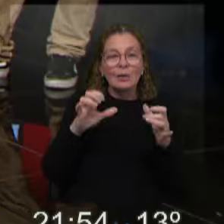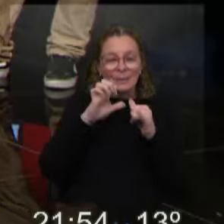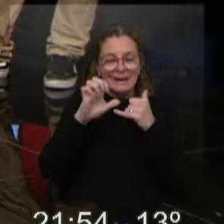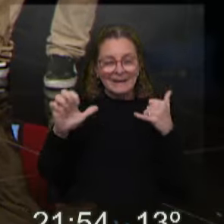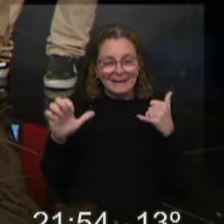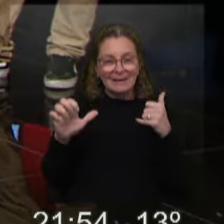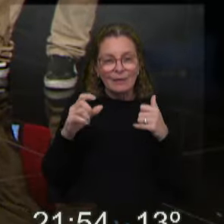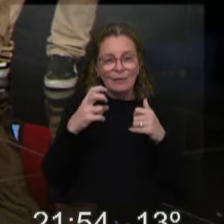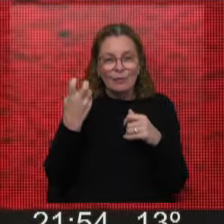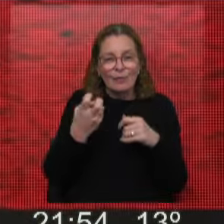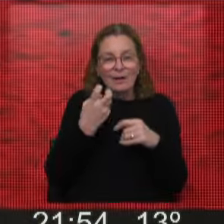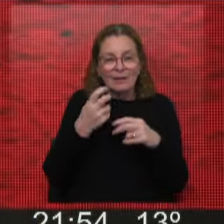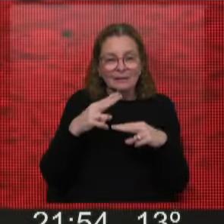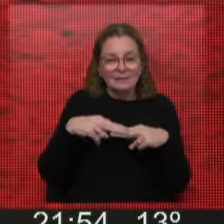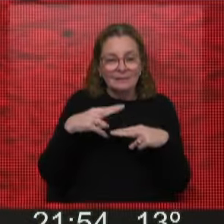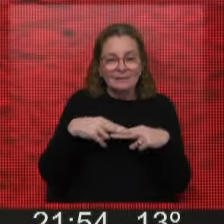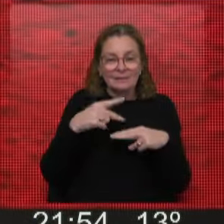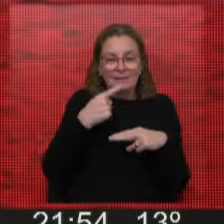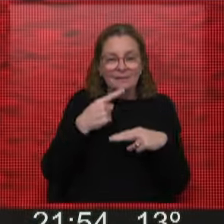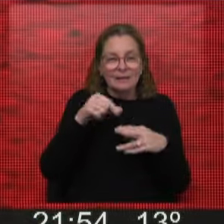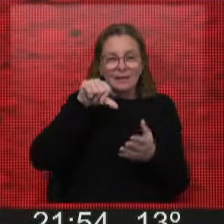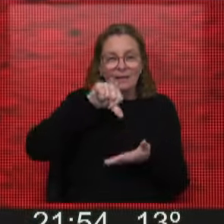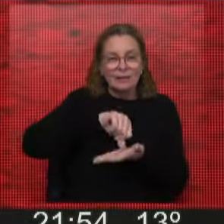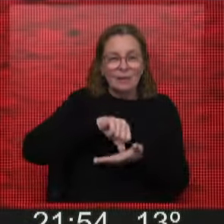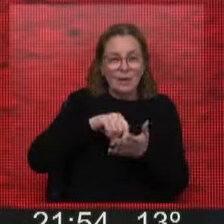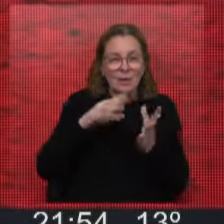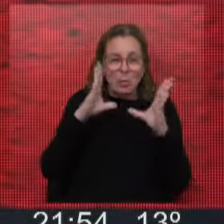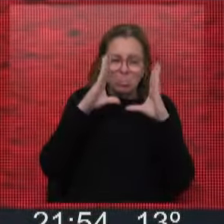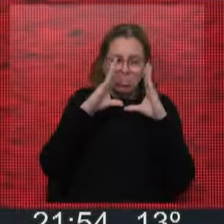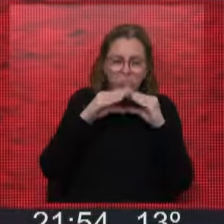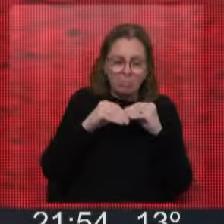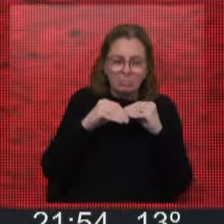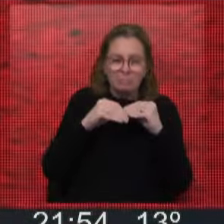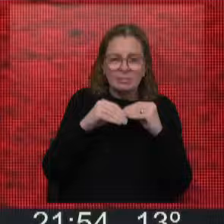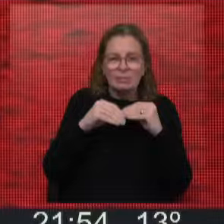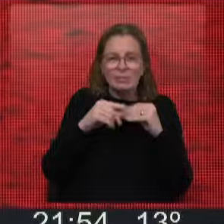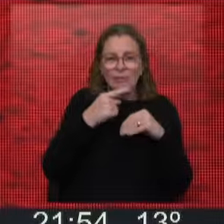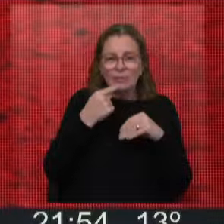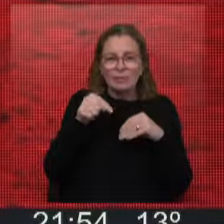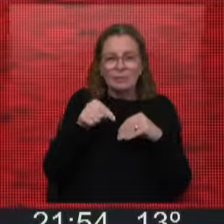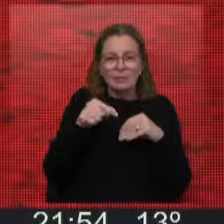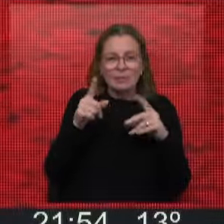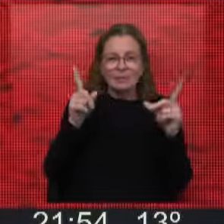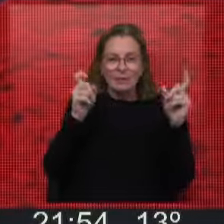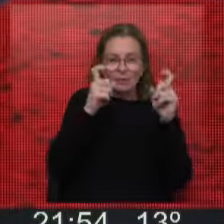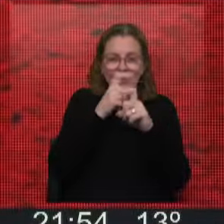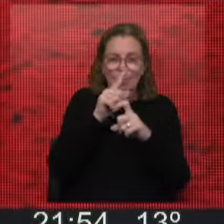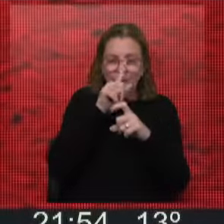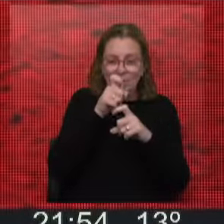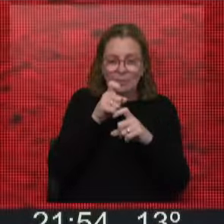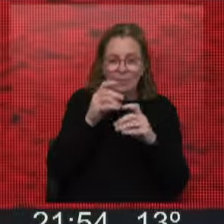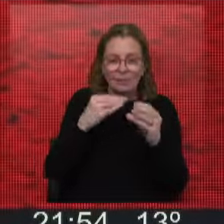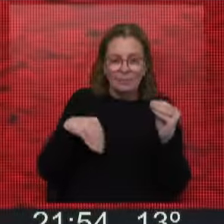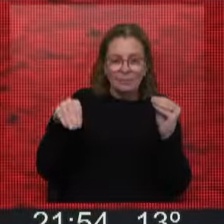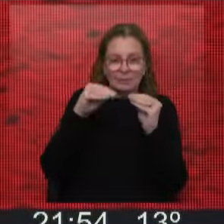buscan en YouTube lo que sea, les va a salir la ciudad más deprimente de Rusia. Y fue como tipo Tacuarembó, Montevideo, Borkutá, es lo